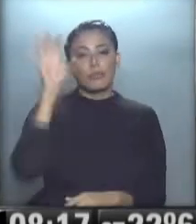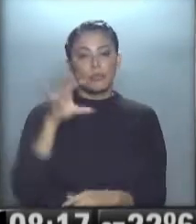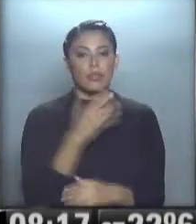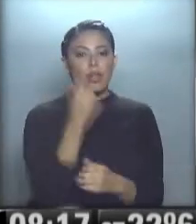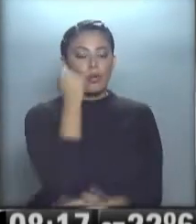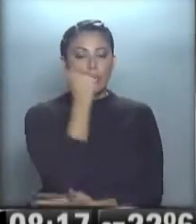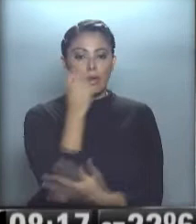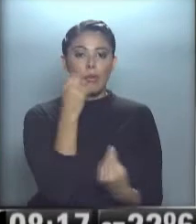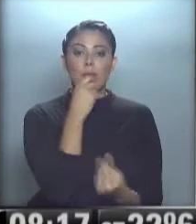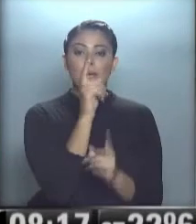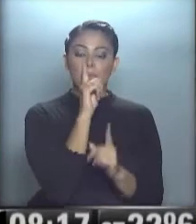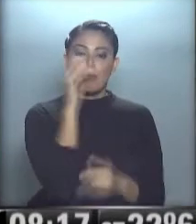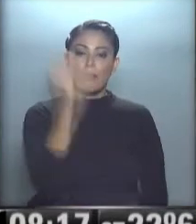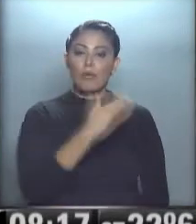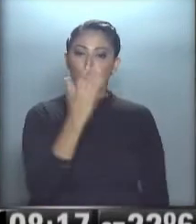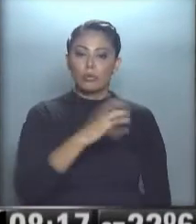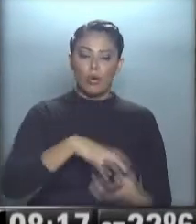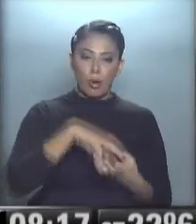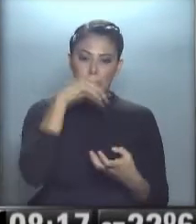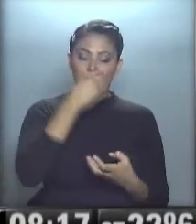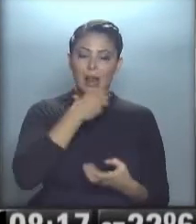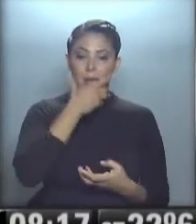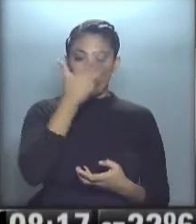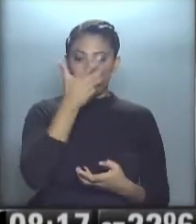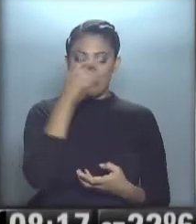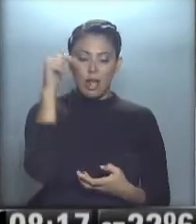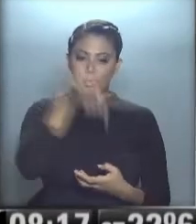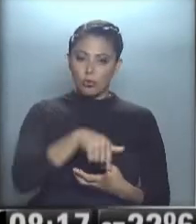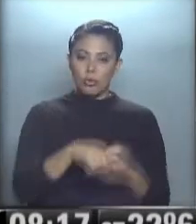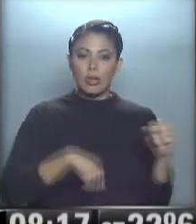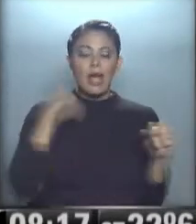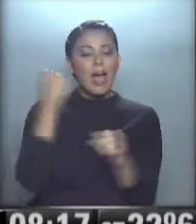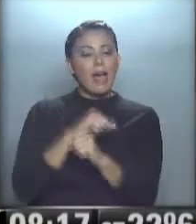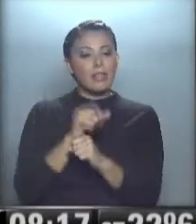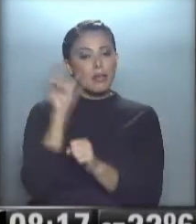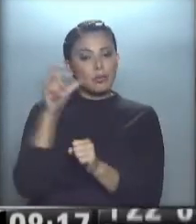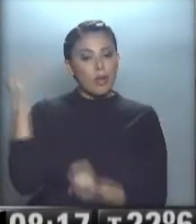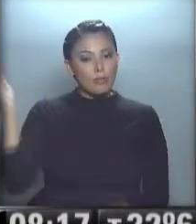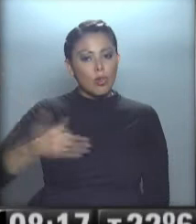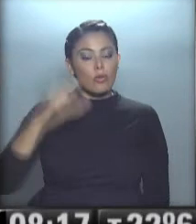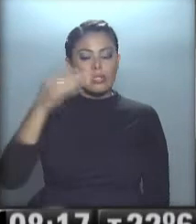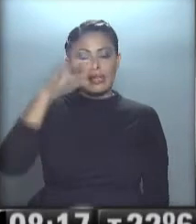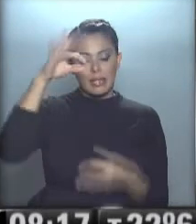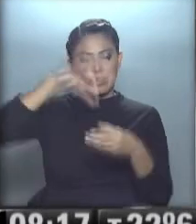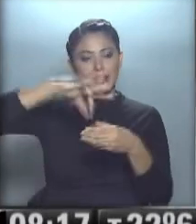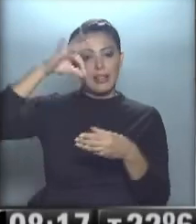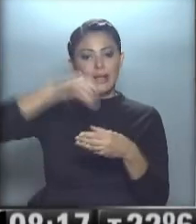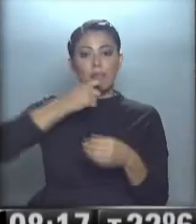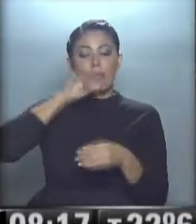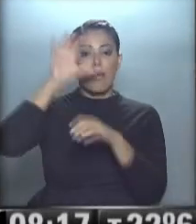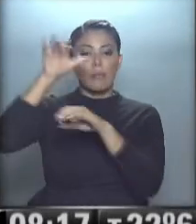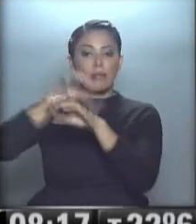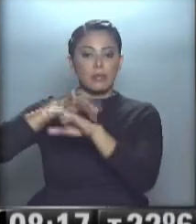atestiguar desde los productores de peras y manzanas en el sur hasta los productores de té en Misiones,